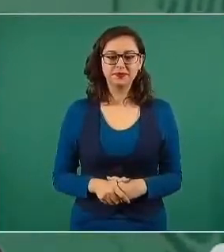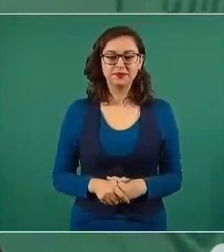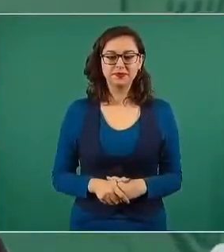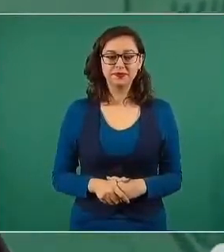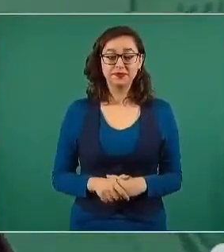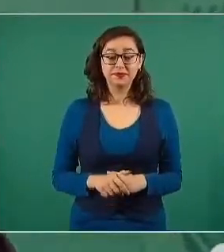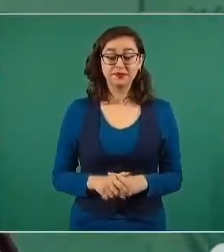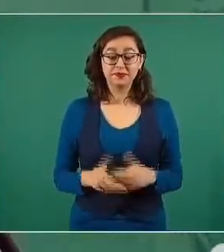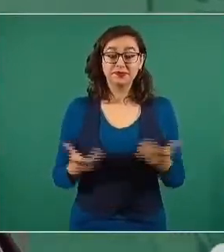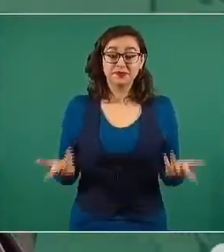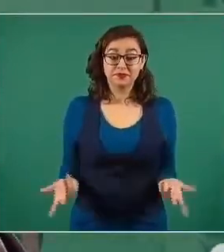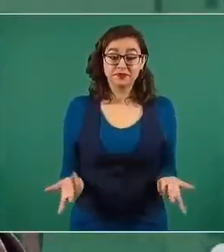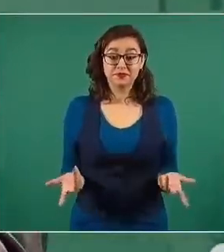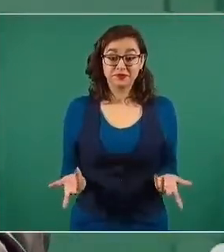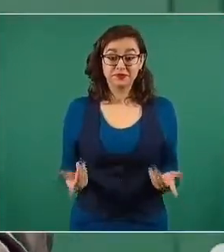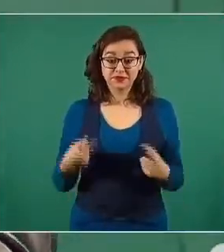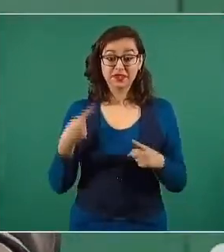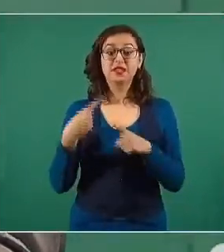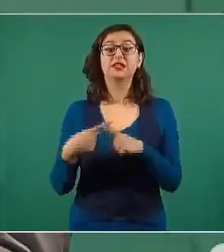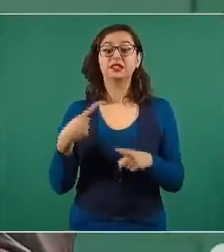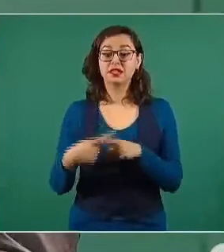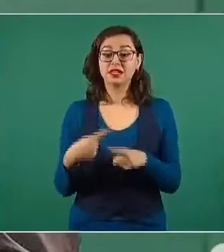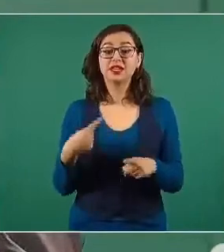Ahora sí que, ¿de parte de quién?